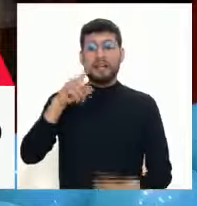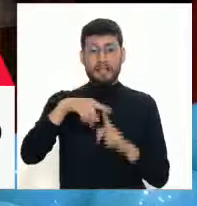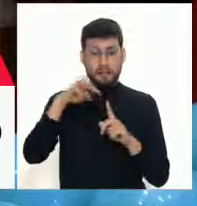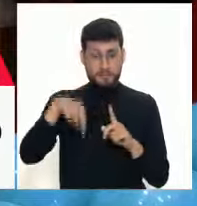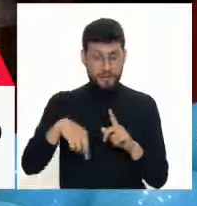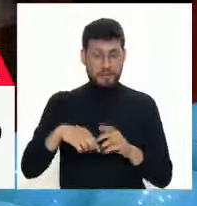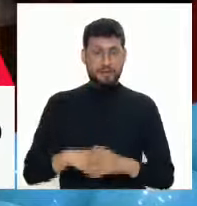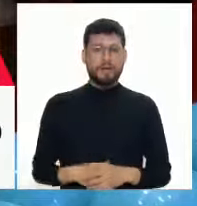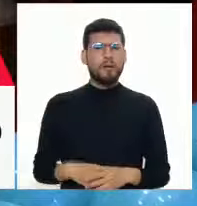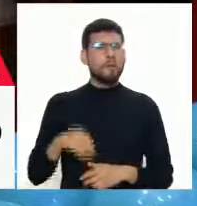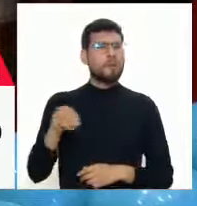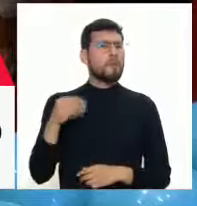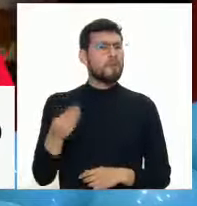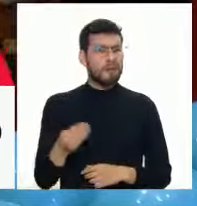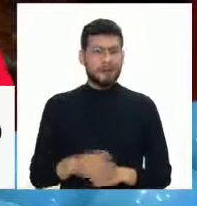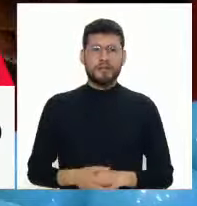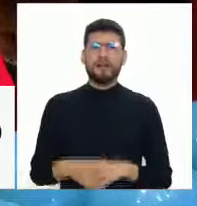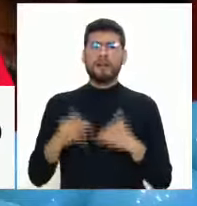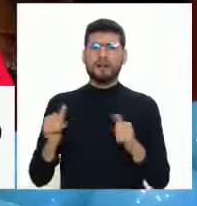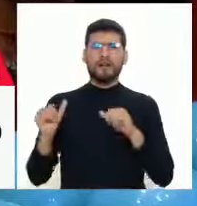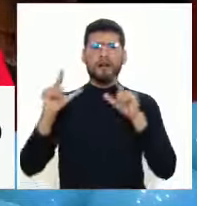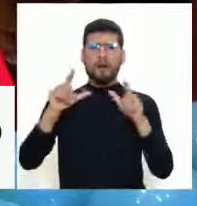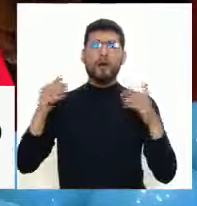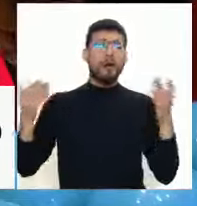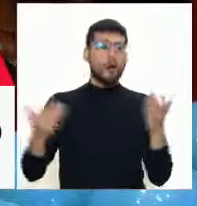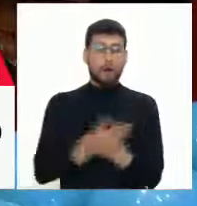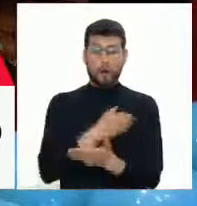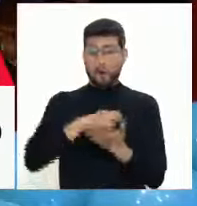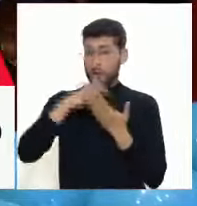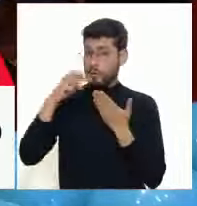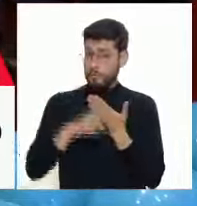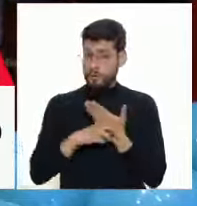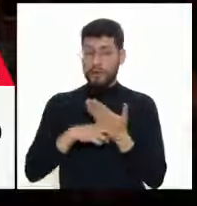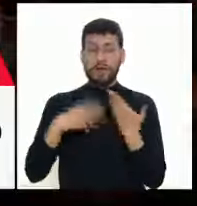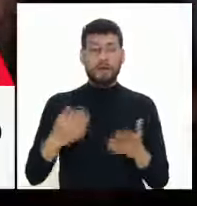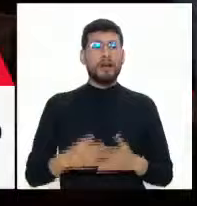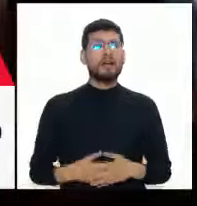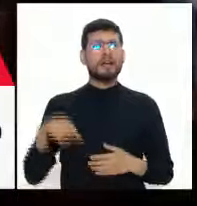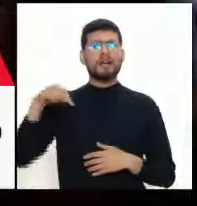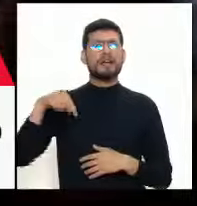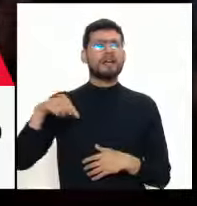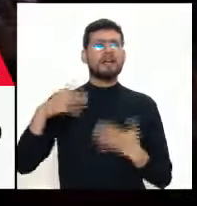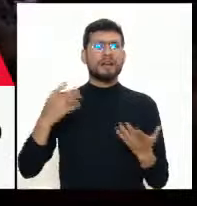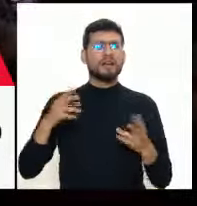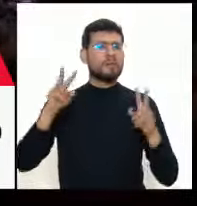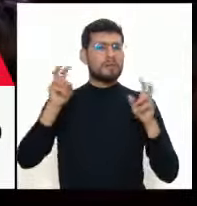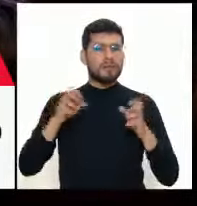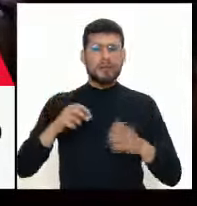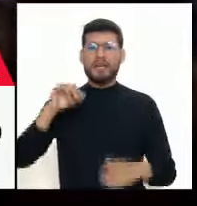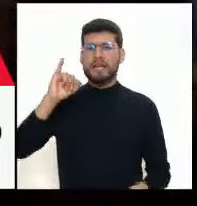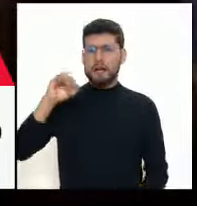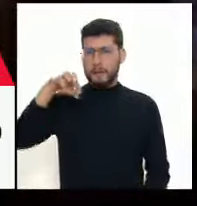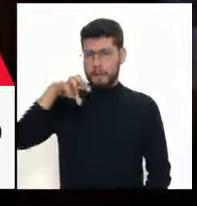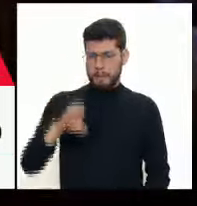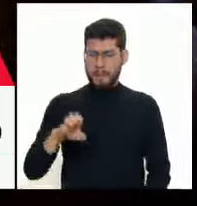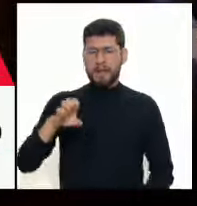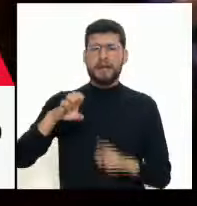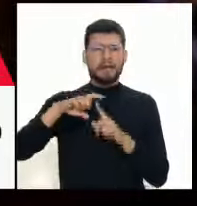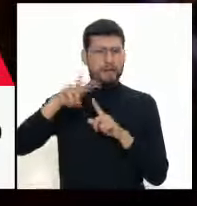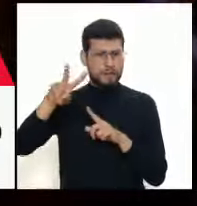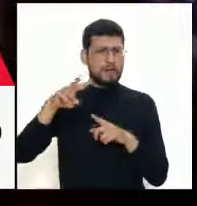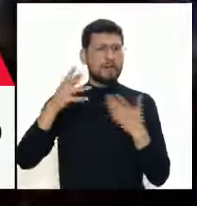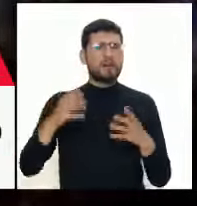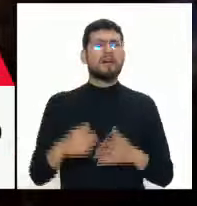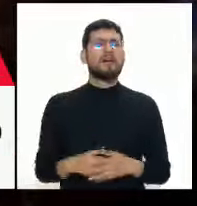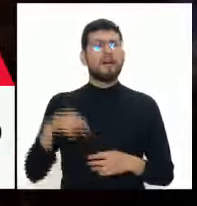IRTP, porque se lanza la nueva programación del canal IP,